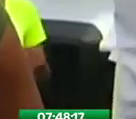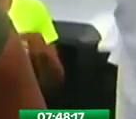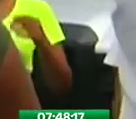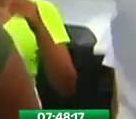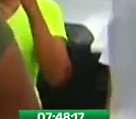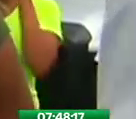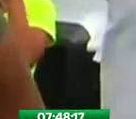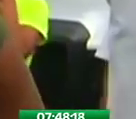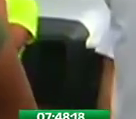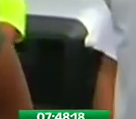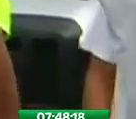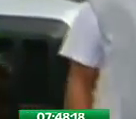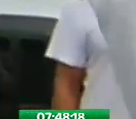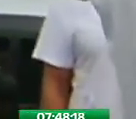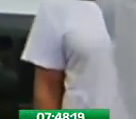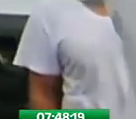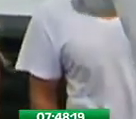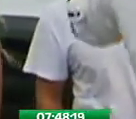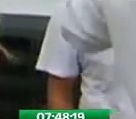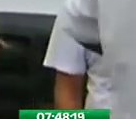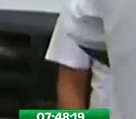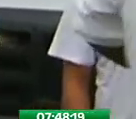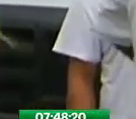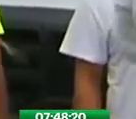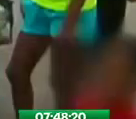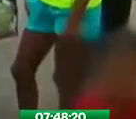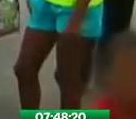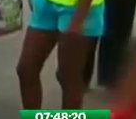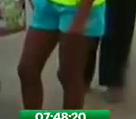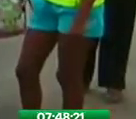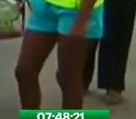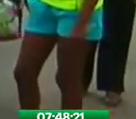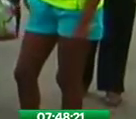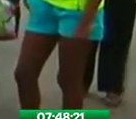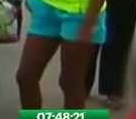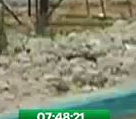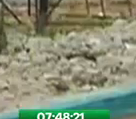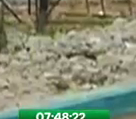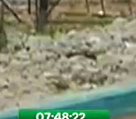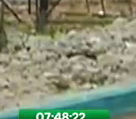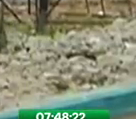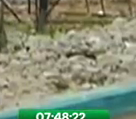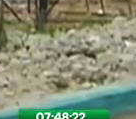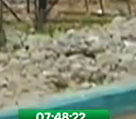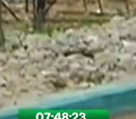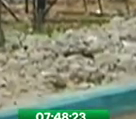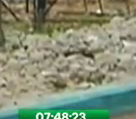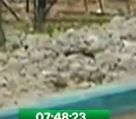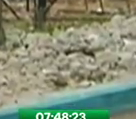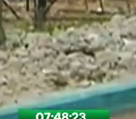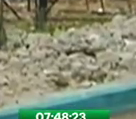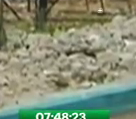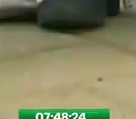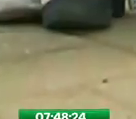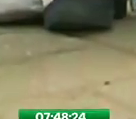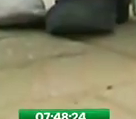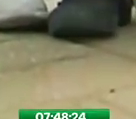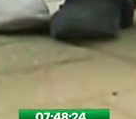por momentos, 10 de la mañana, 11 de la mañana, porque nos comunican que se han metido a la casa, a las escuelas, a agredir a nuestros